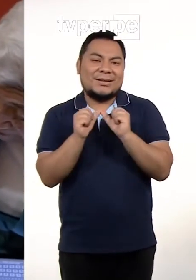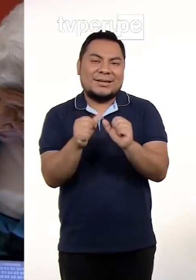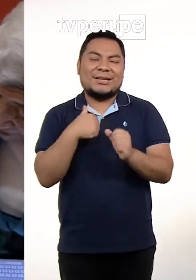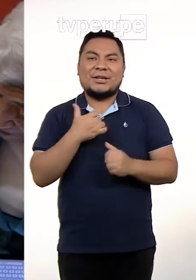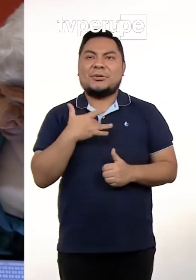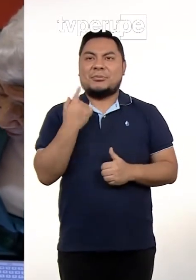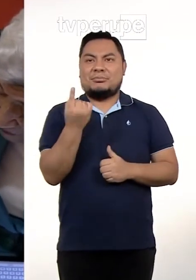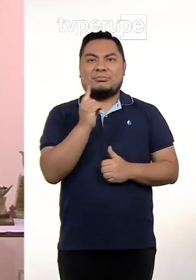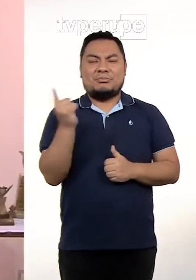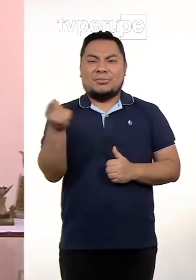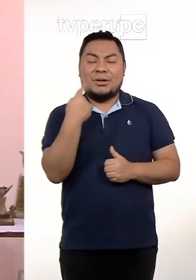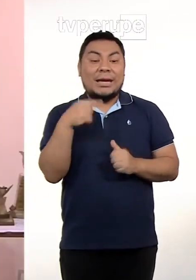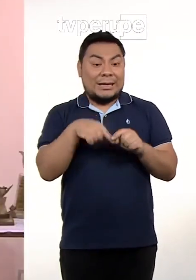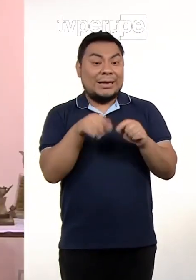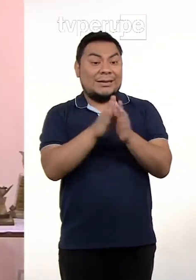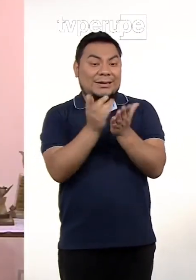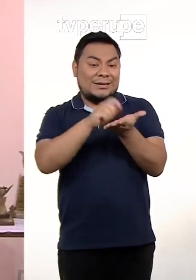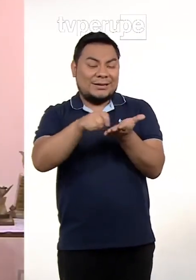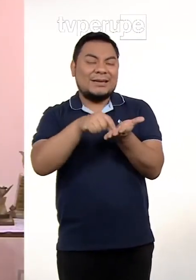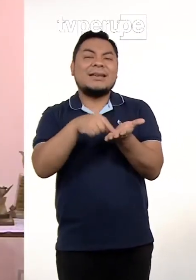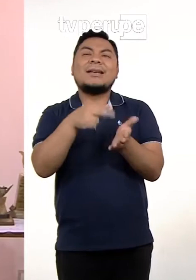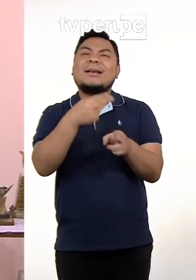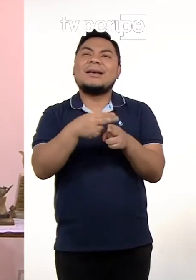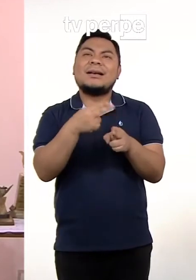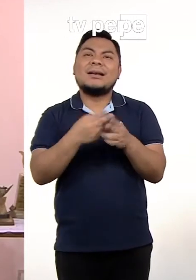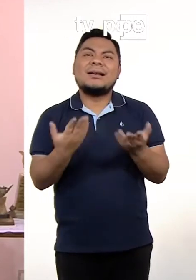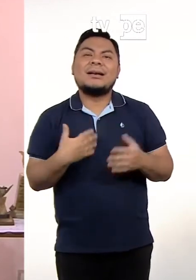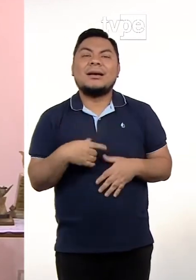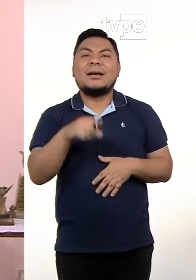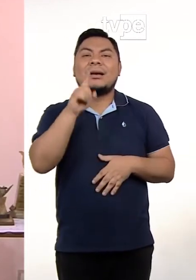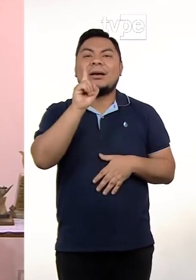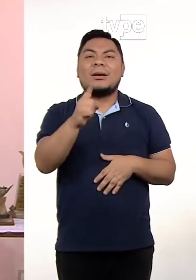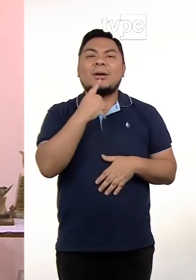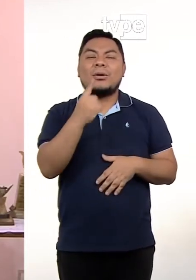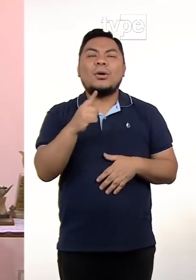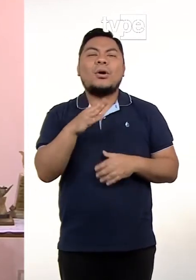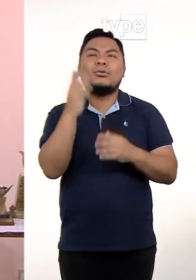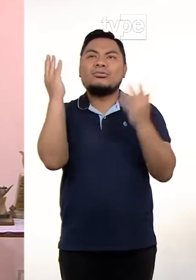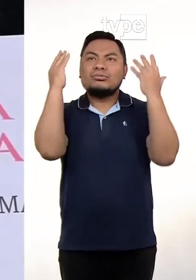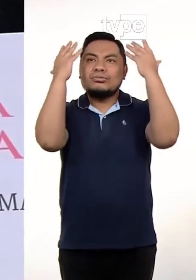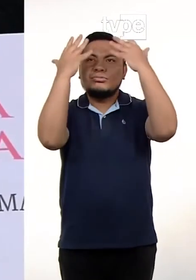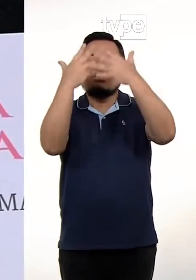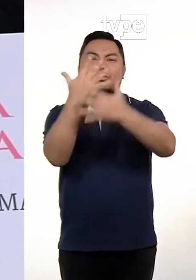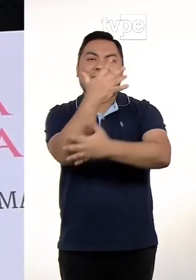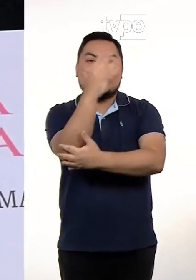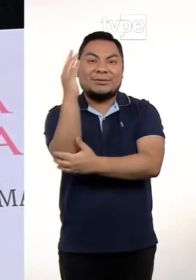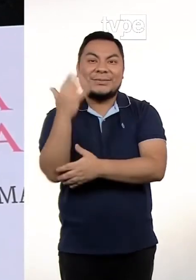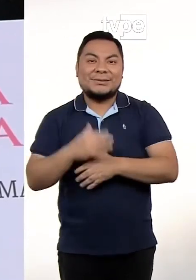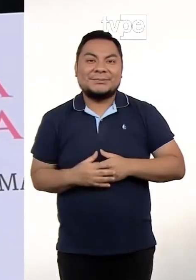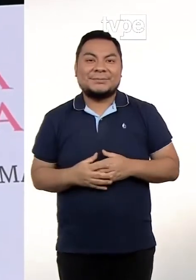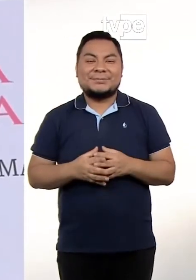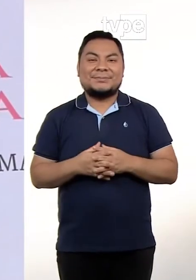libro. Y ese libro se va a llamar Una cana en la sopa.